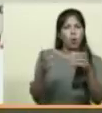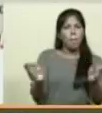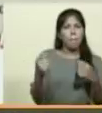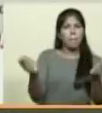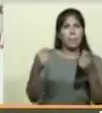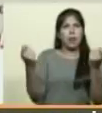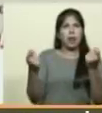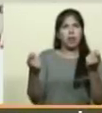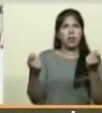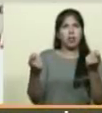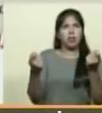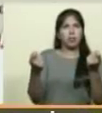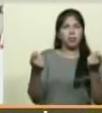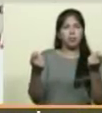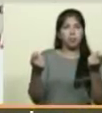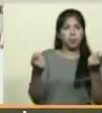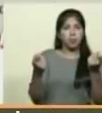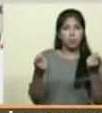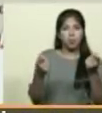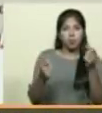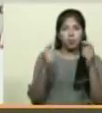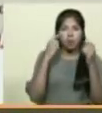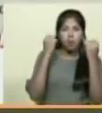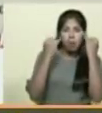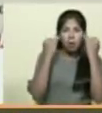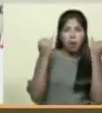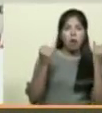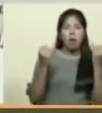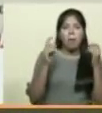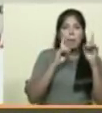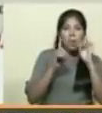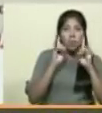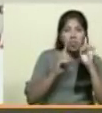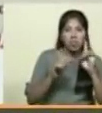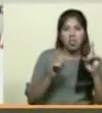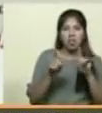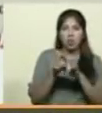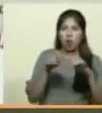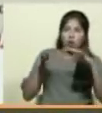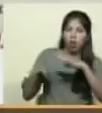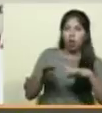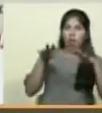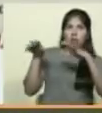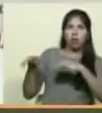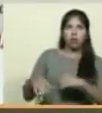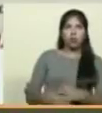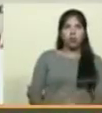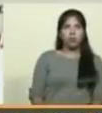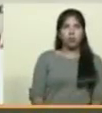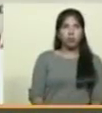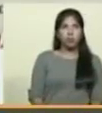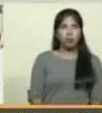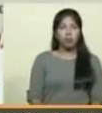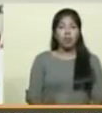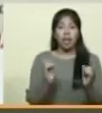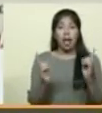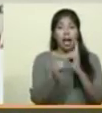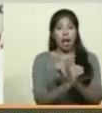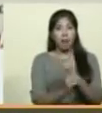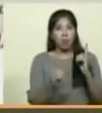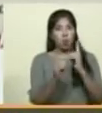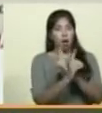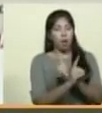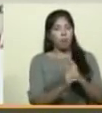electoral fundamentada en mentiras y manipulaciones a propósito de las sustituciones de candidatos y